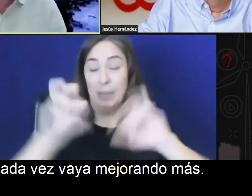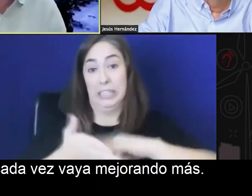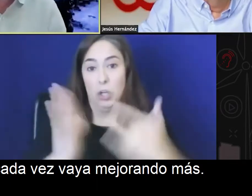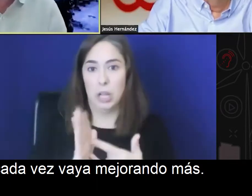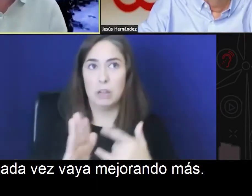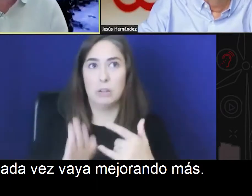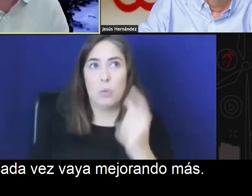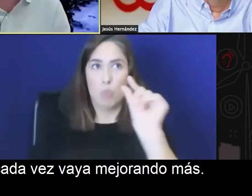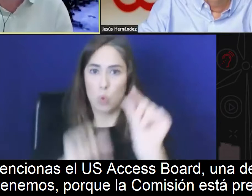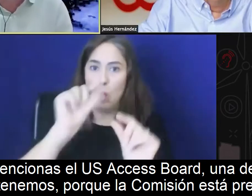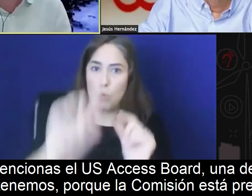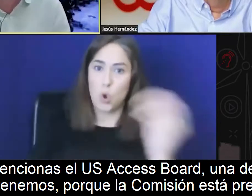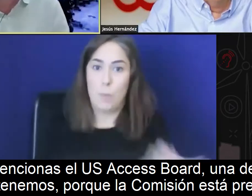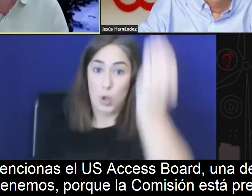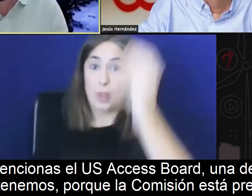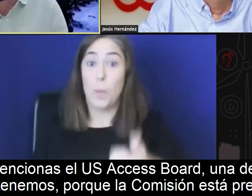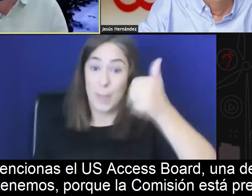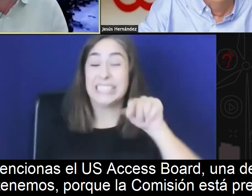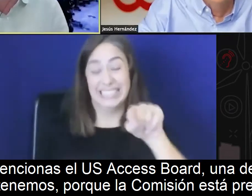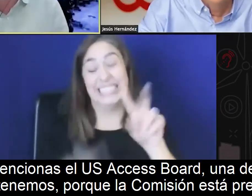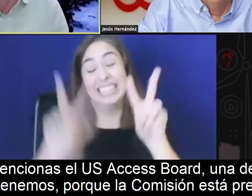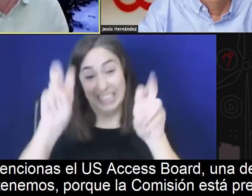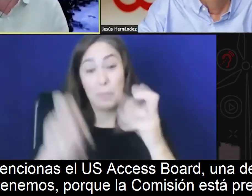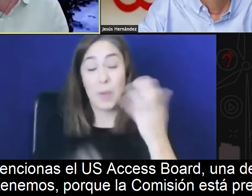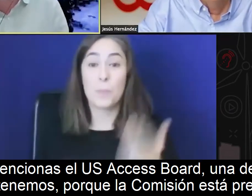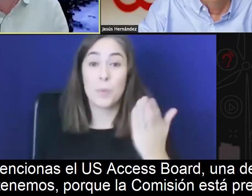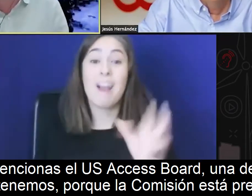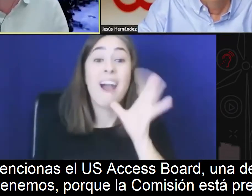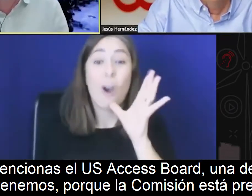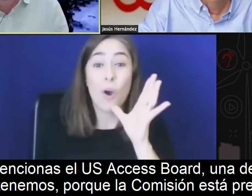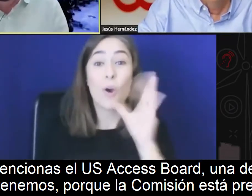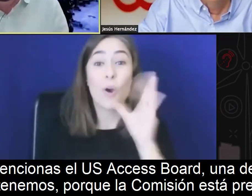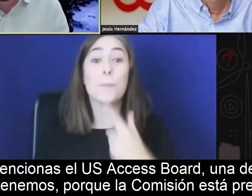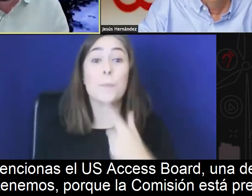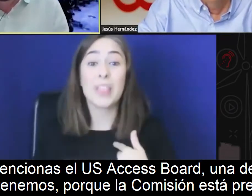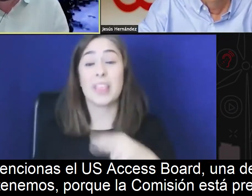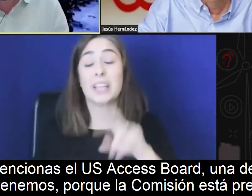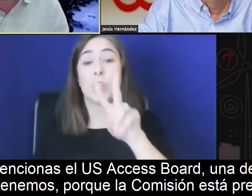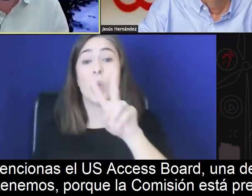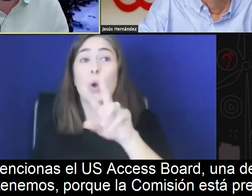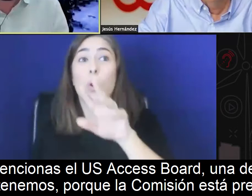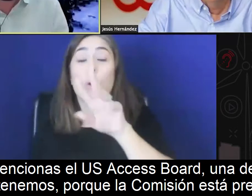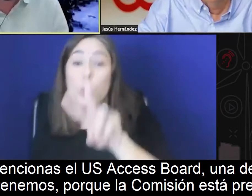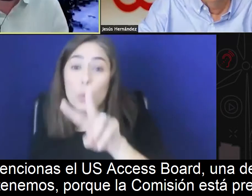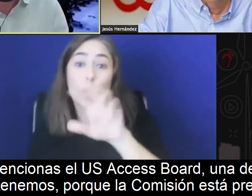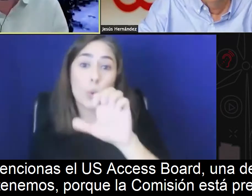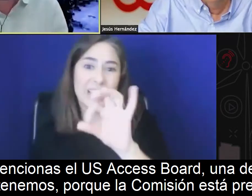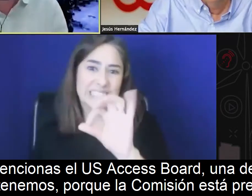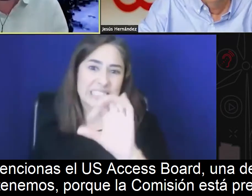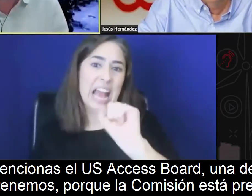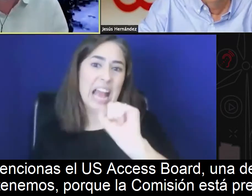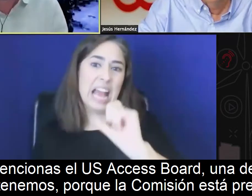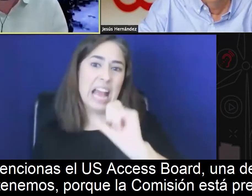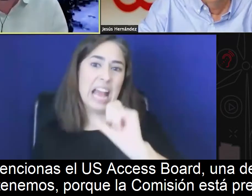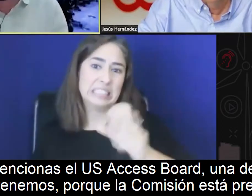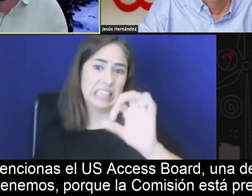Y eso es lo importante. Y, por cierto, ahora que mencionas lo del US Access Board, aquí una de las propuestas que